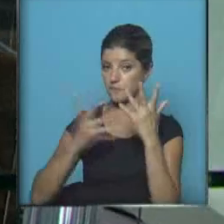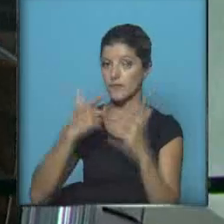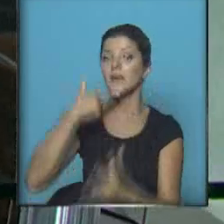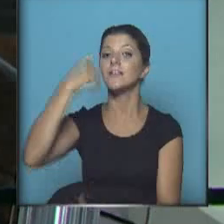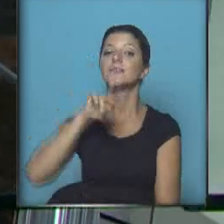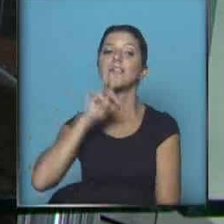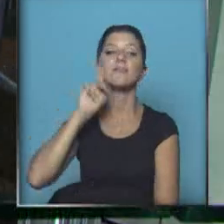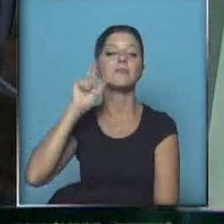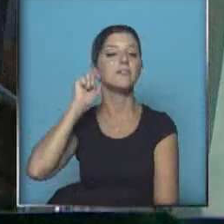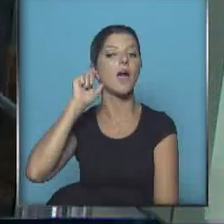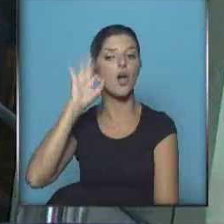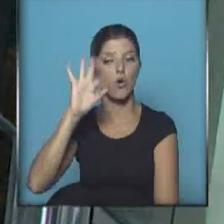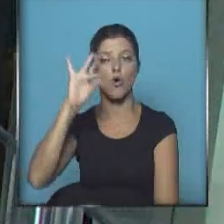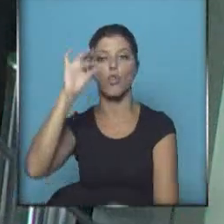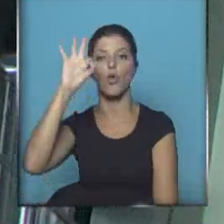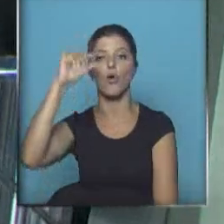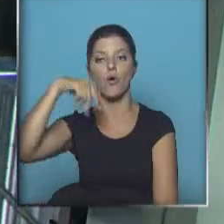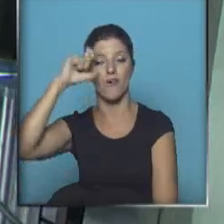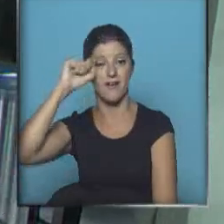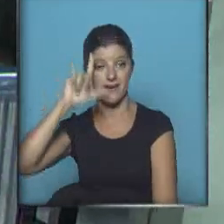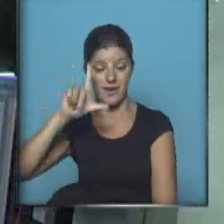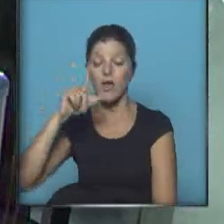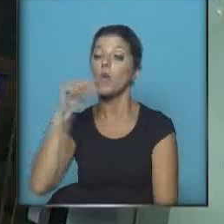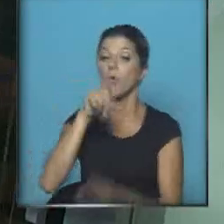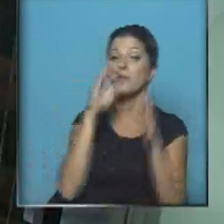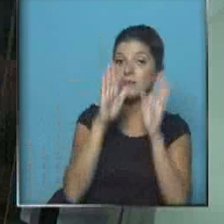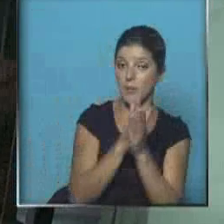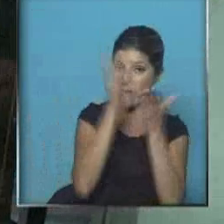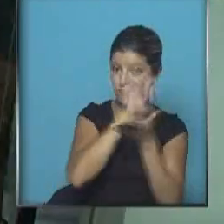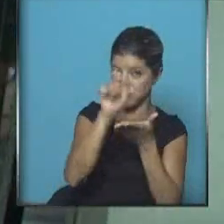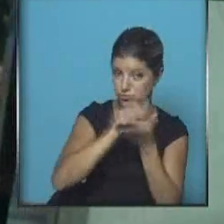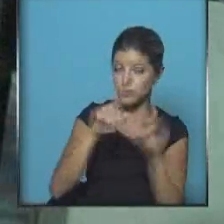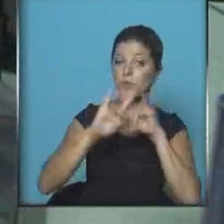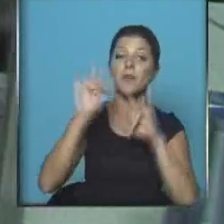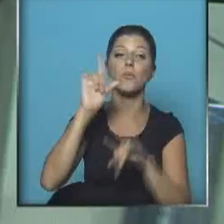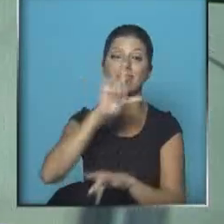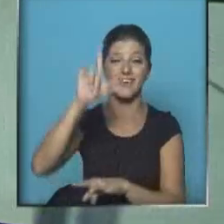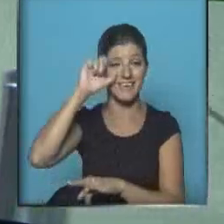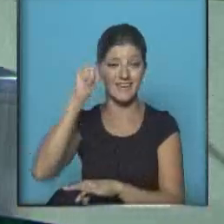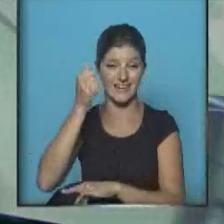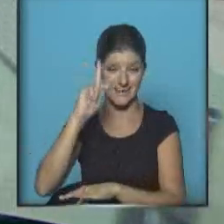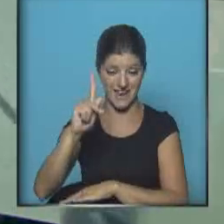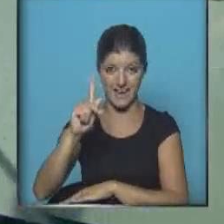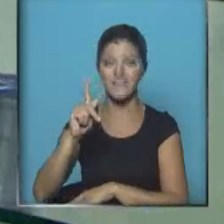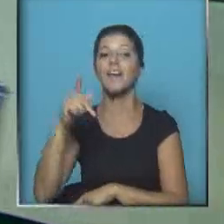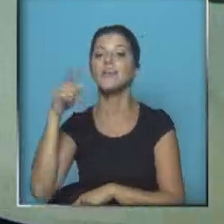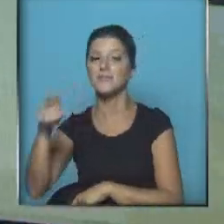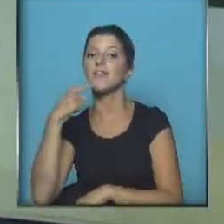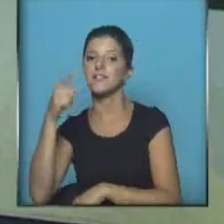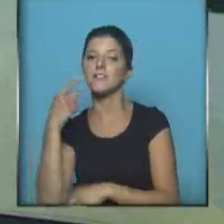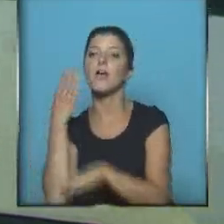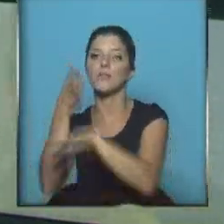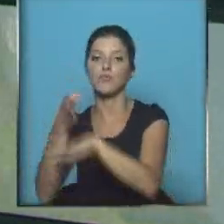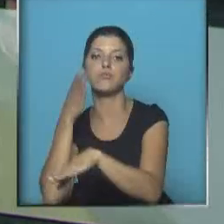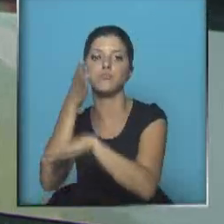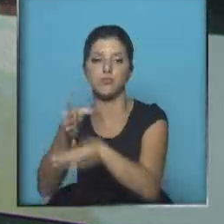Santiago Donnell. Uh-huh. Cuando Santiago Donnell estaba preparando el libro sobre Wikileaks, donde figuraban las visitas constantes de Nisman a la